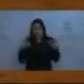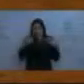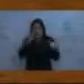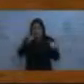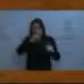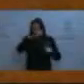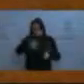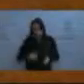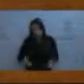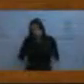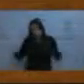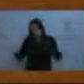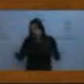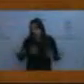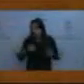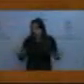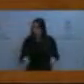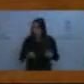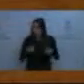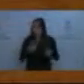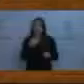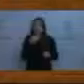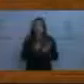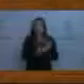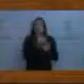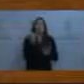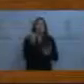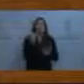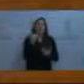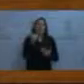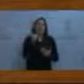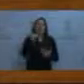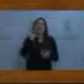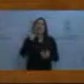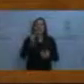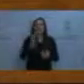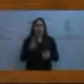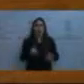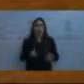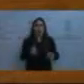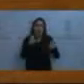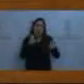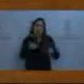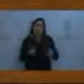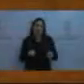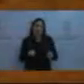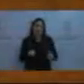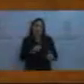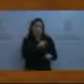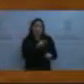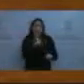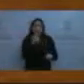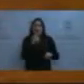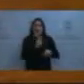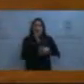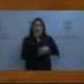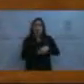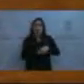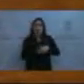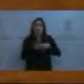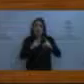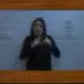de 2017. Y nos habla de las elecciones federativas de 2015, cosa de gran actualidad. También usted entra en asturiano y eso es su foto de lo que es defender